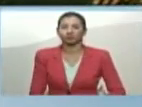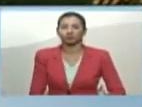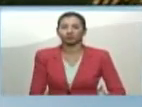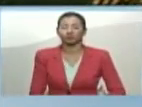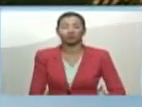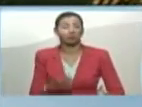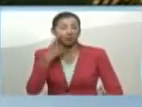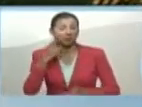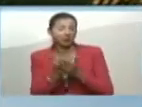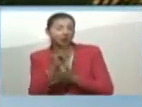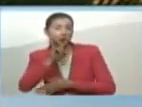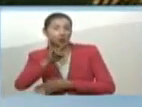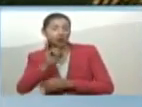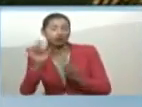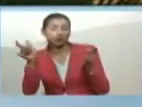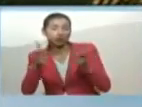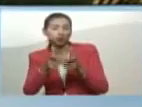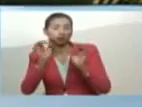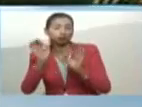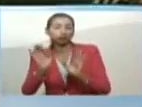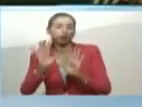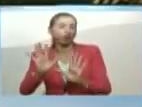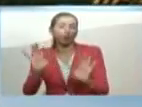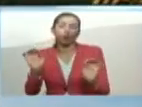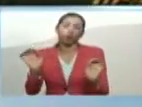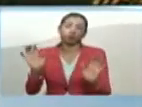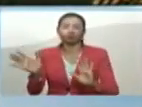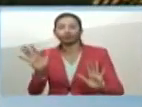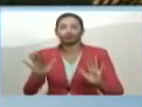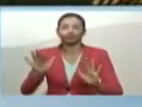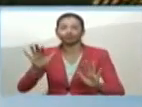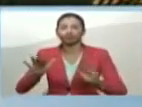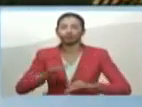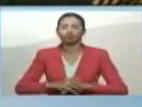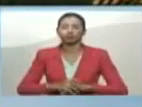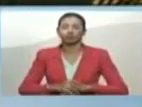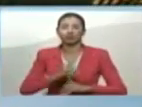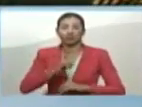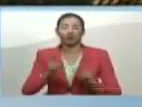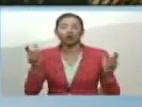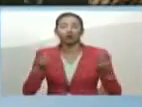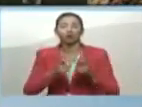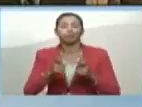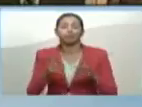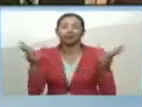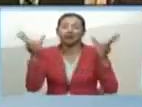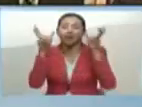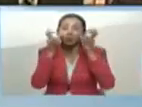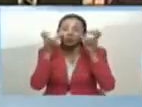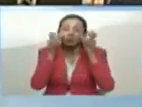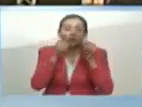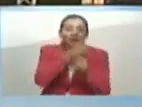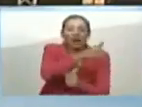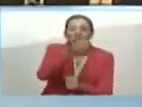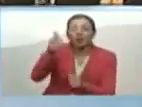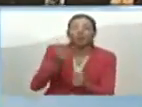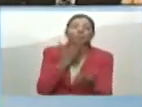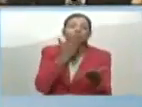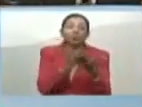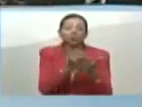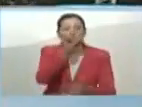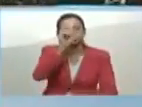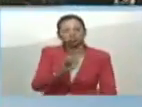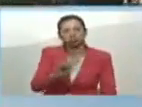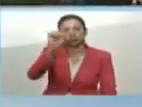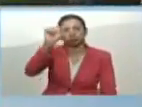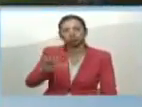el lunes, el día que nos reunimos ya. Tenemos que reunirnos para escuchar a cada uno con su propuesta, su agenda de